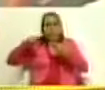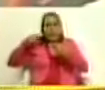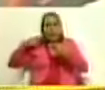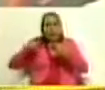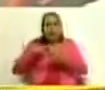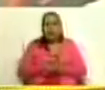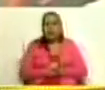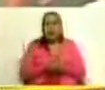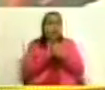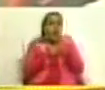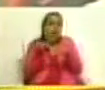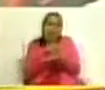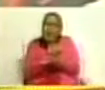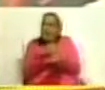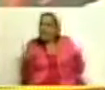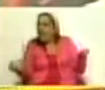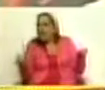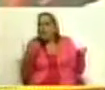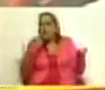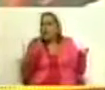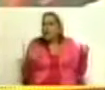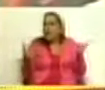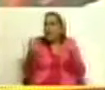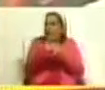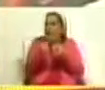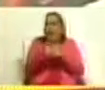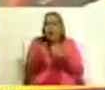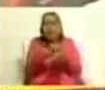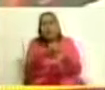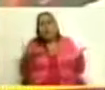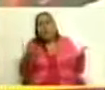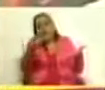villas y castillos al pueblo.